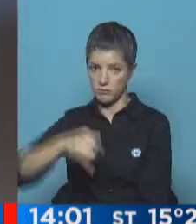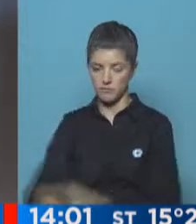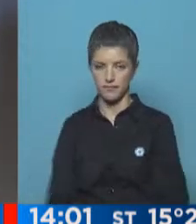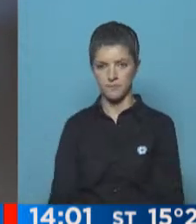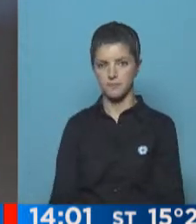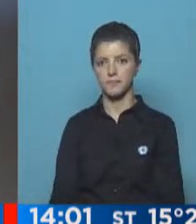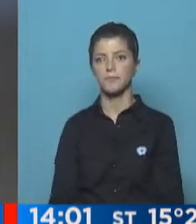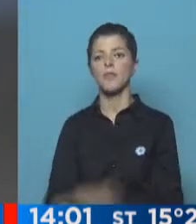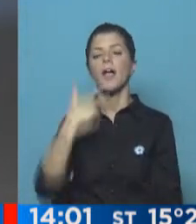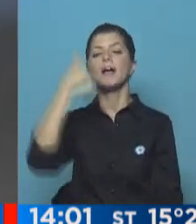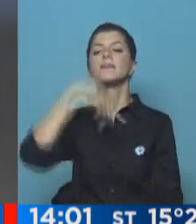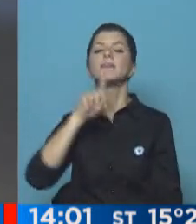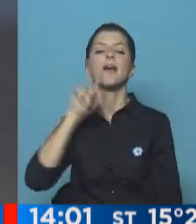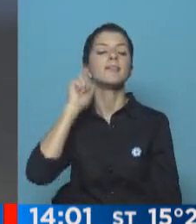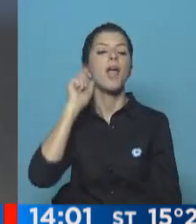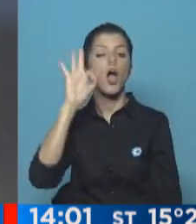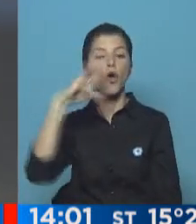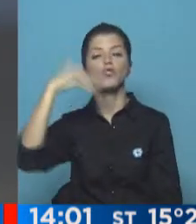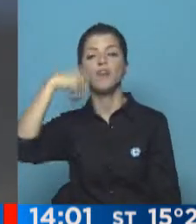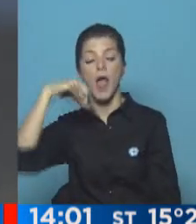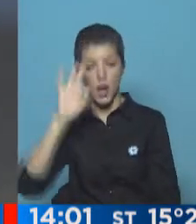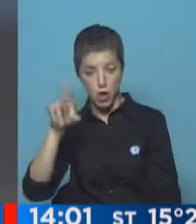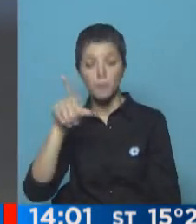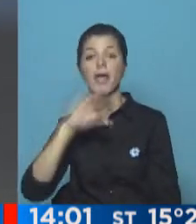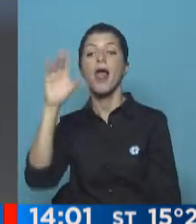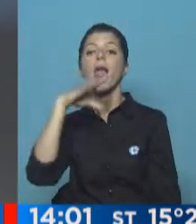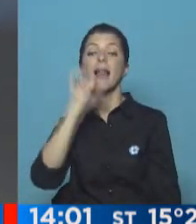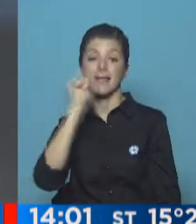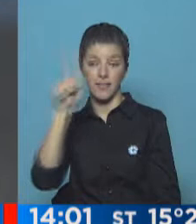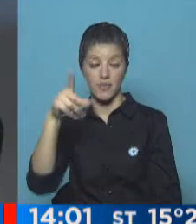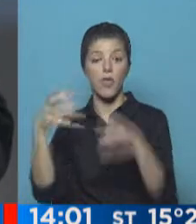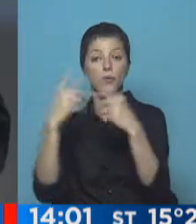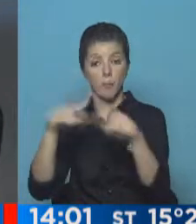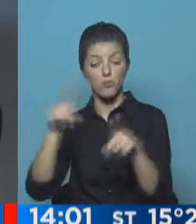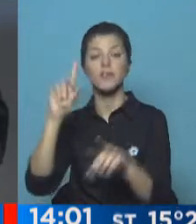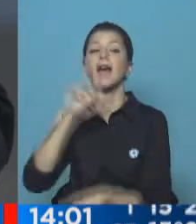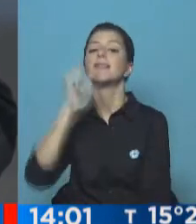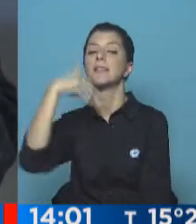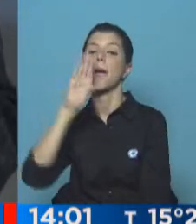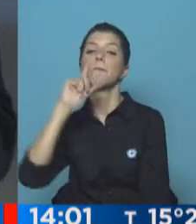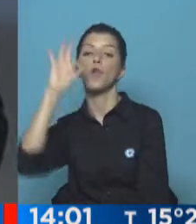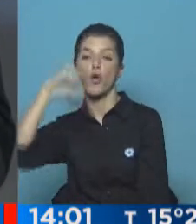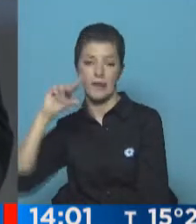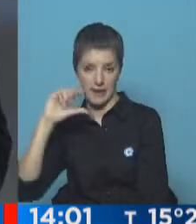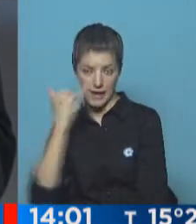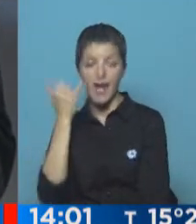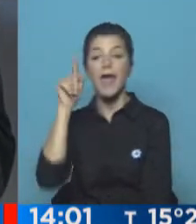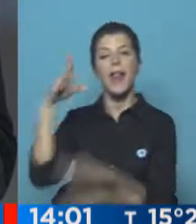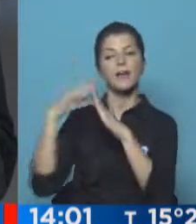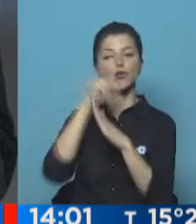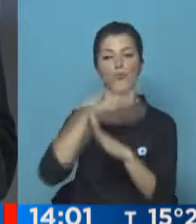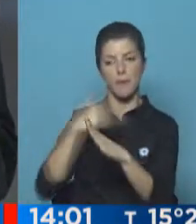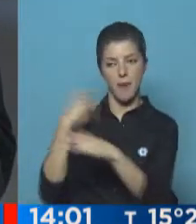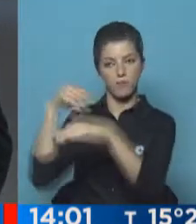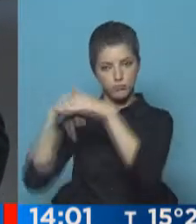santiago chano carmen tiene el líder de cambio ni casa se encuentra en recuperación en la casa de su mamá luego de la golpiza que